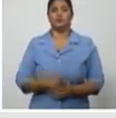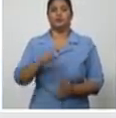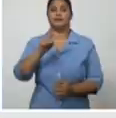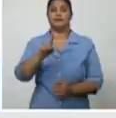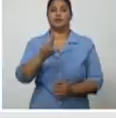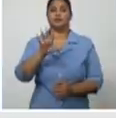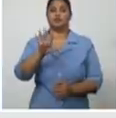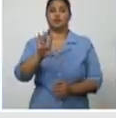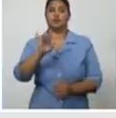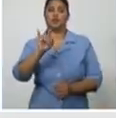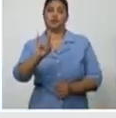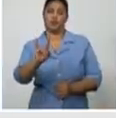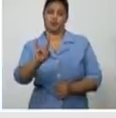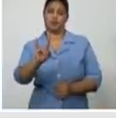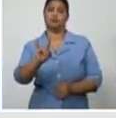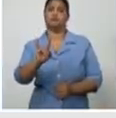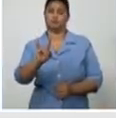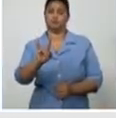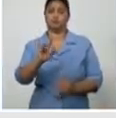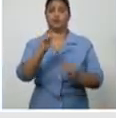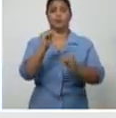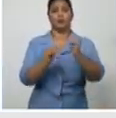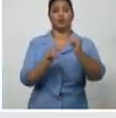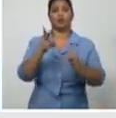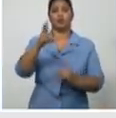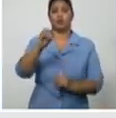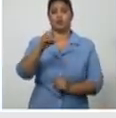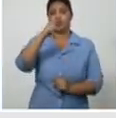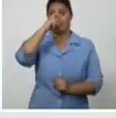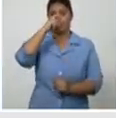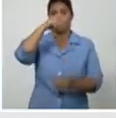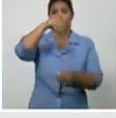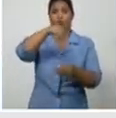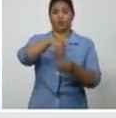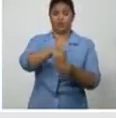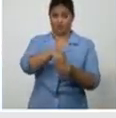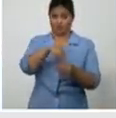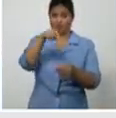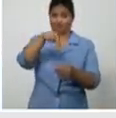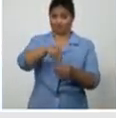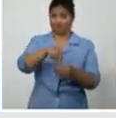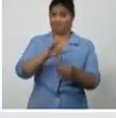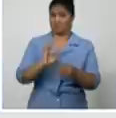159 en el día de ayer. Y de estos 159,